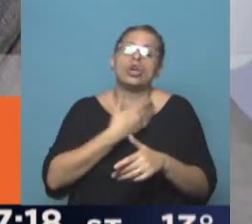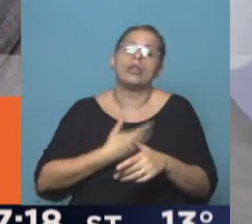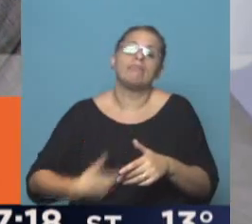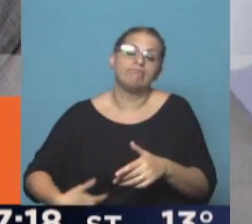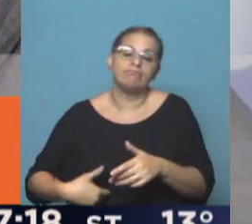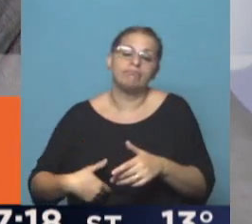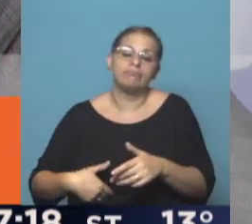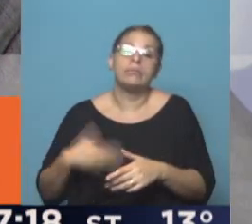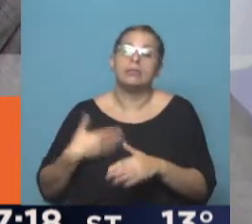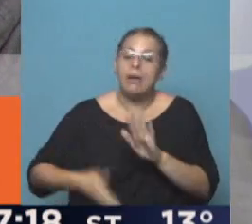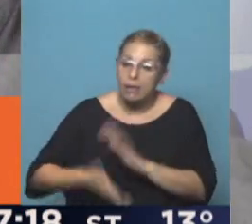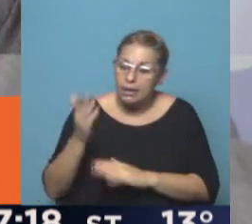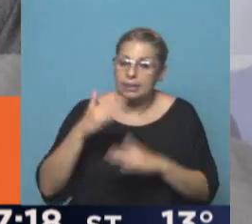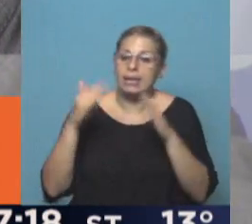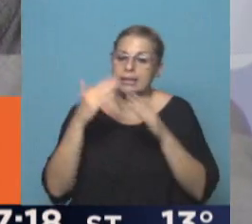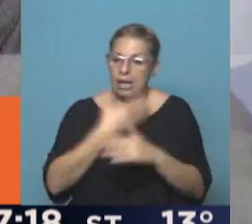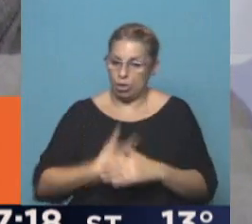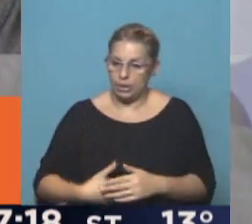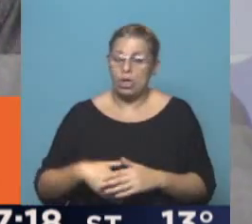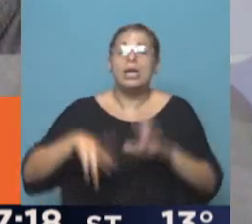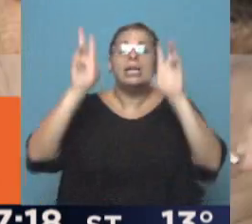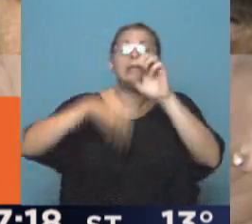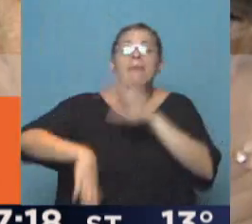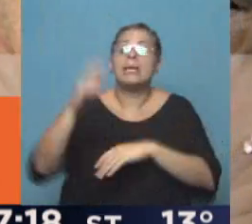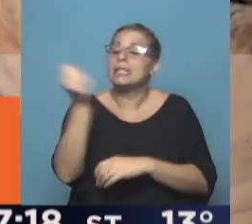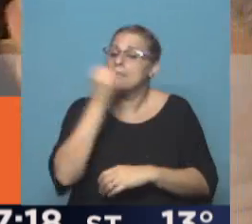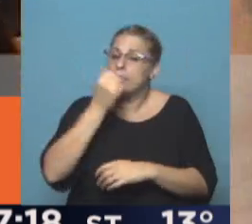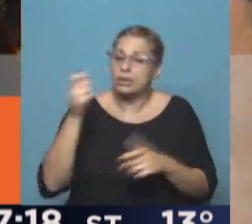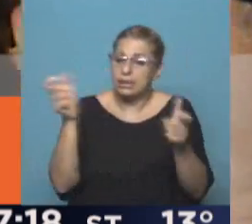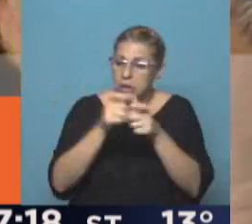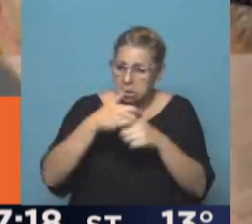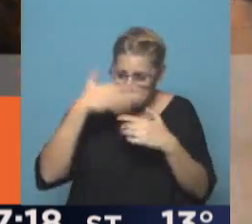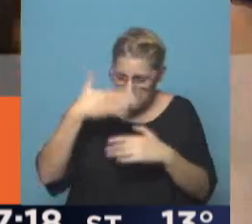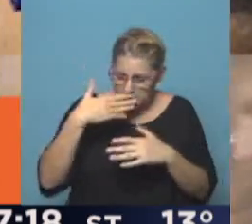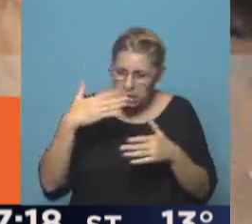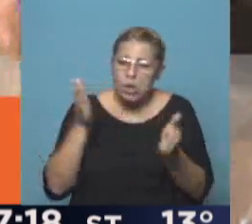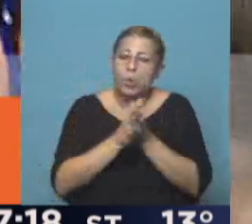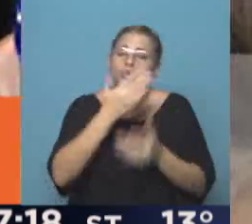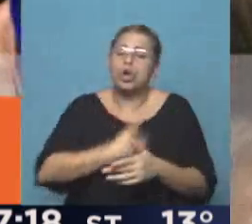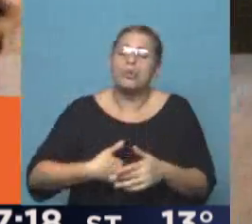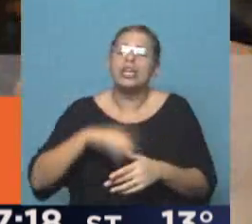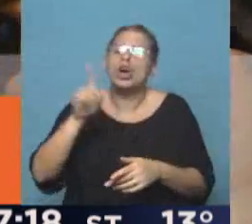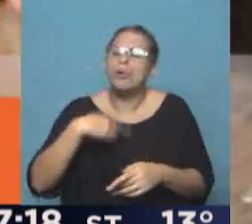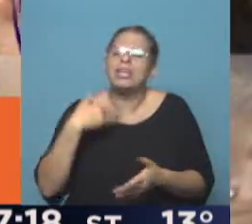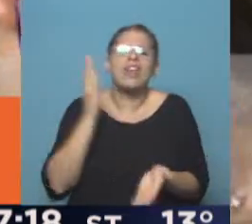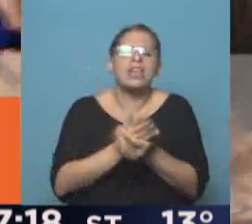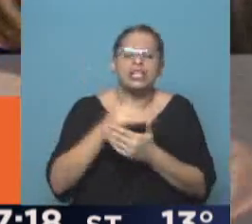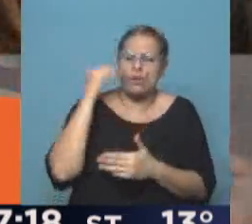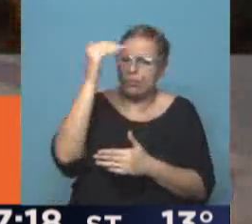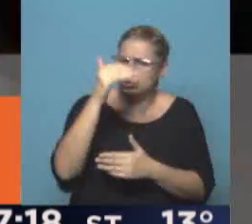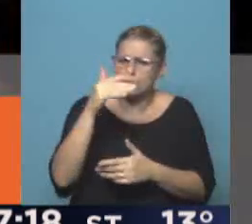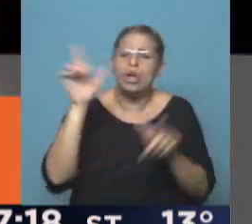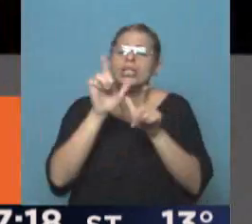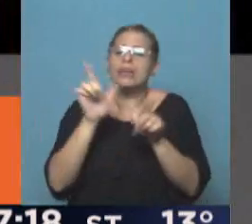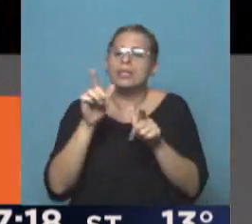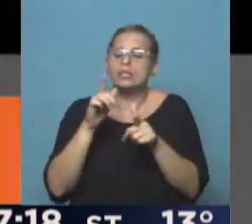cuenta el tema más importante, porque las reuniones posteriores a gobierno tendrán que ver con los derechos, con el futuro inmediato de la